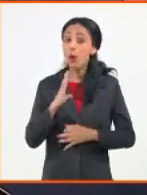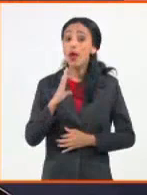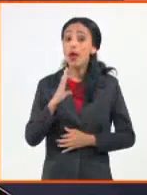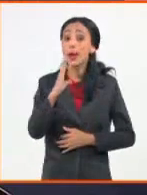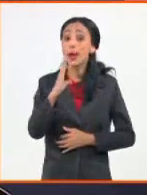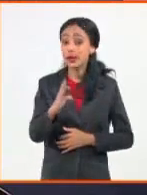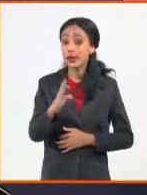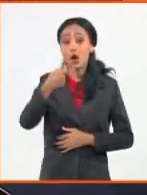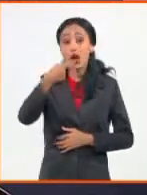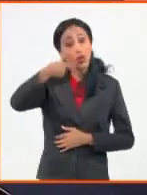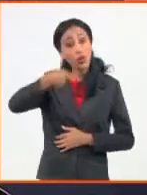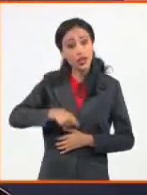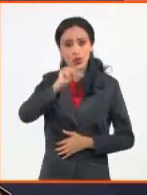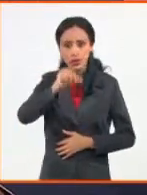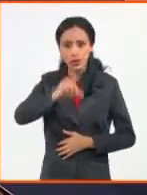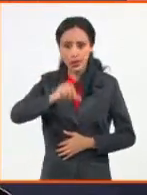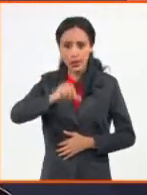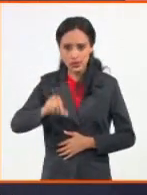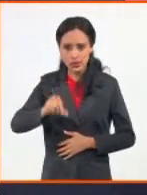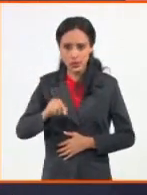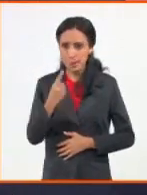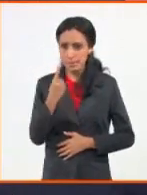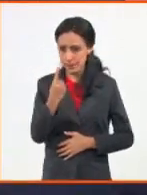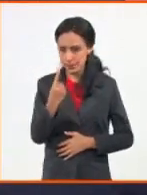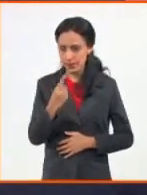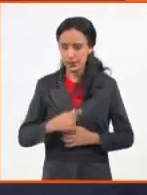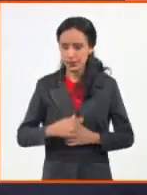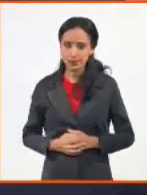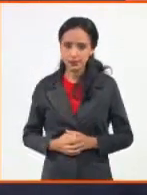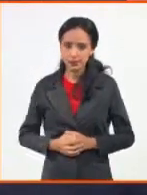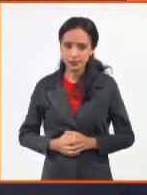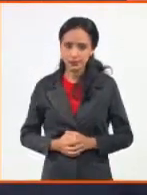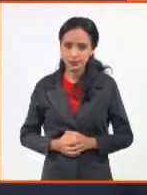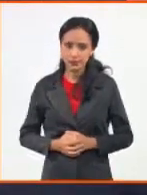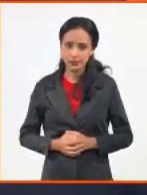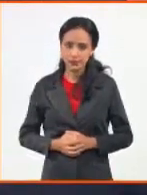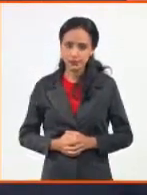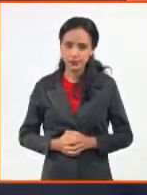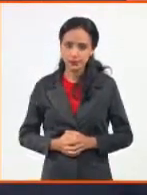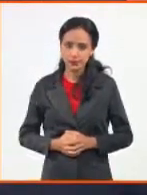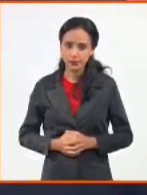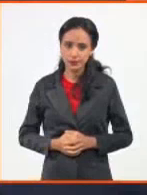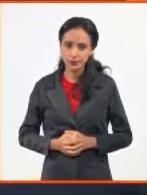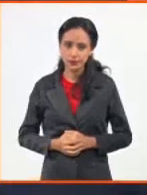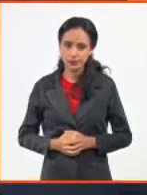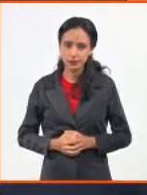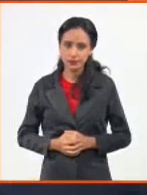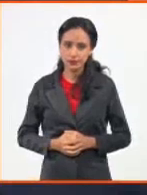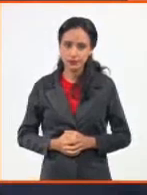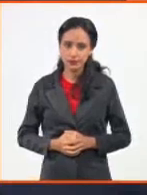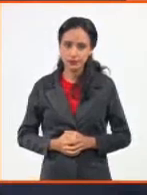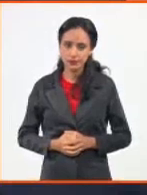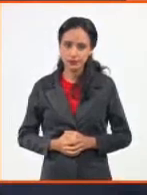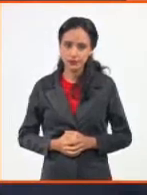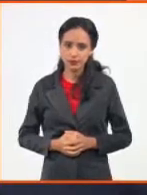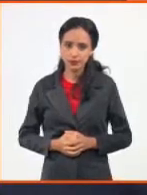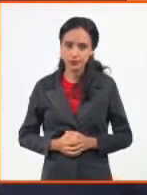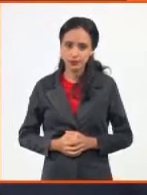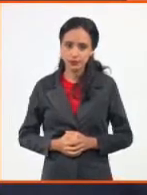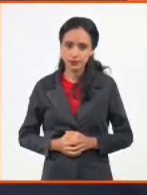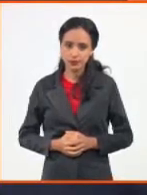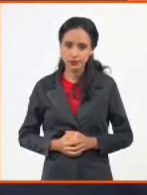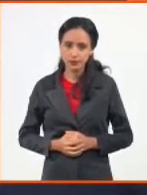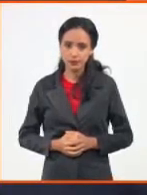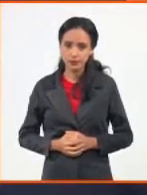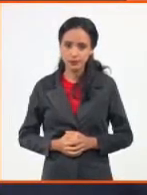dice textualmente en parte de su enunciado que los proveedores de servicios y